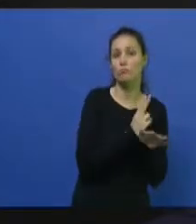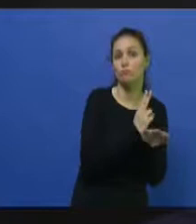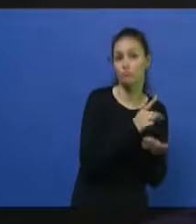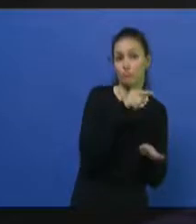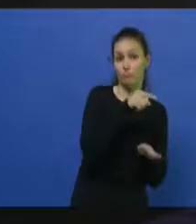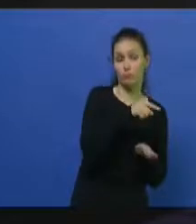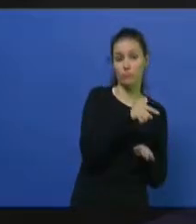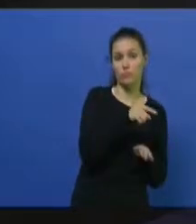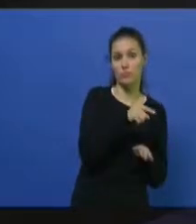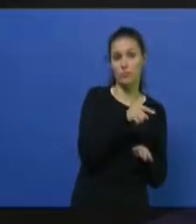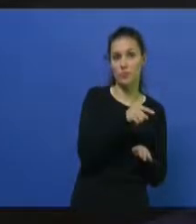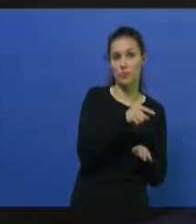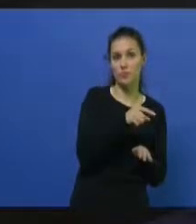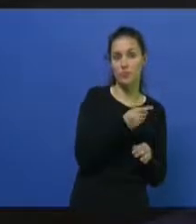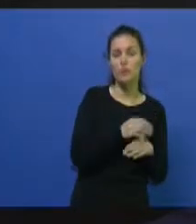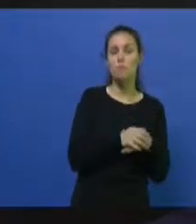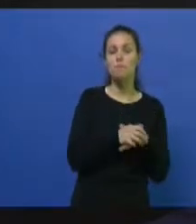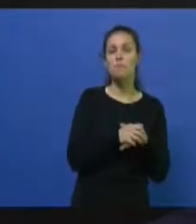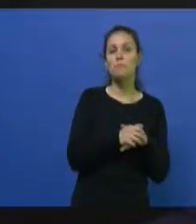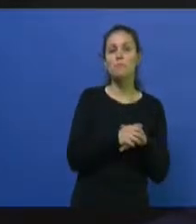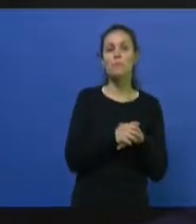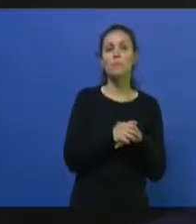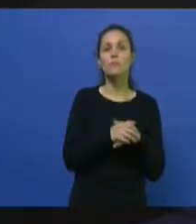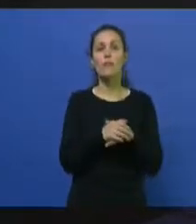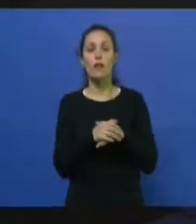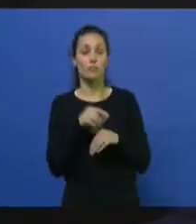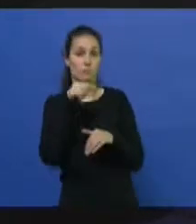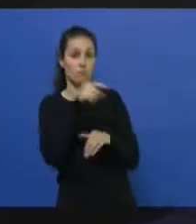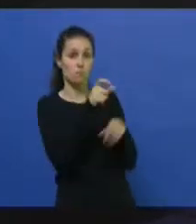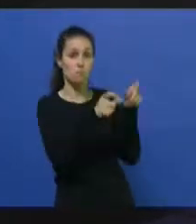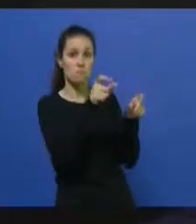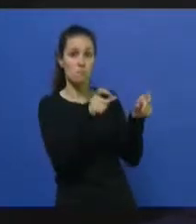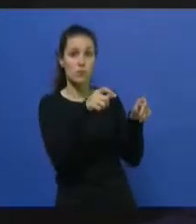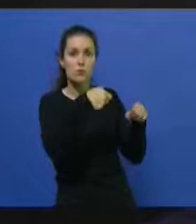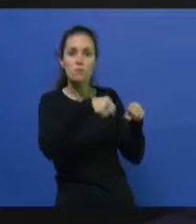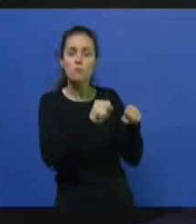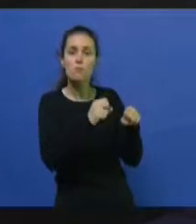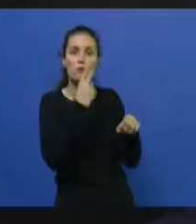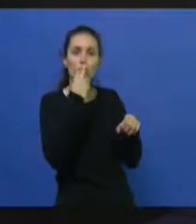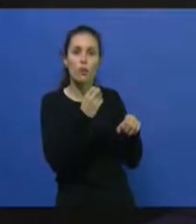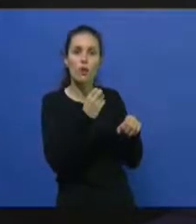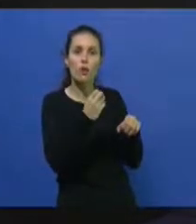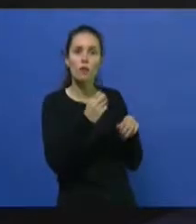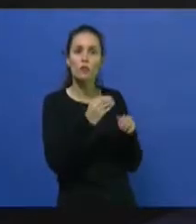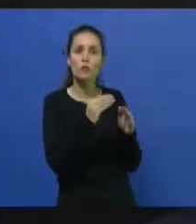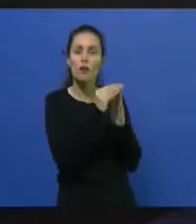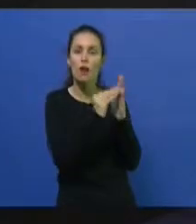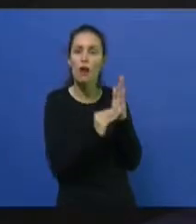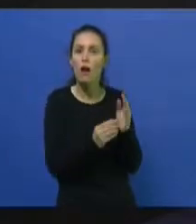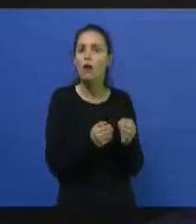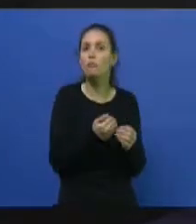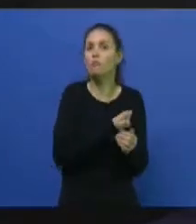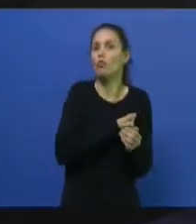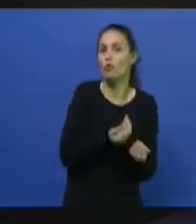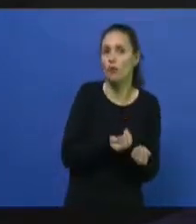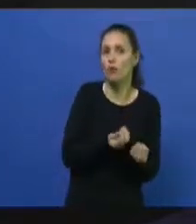evitar cualquier tipo de suspicacia. Porque si no, el ciudadano de Villanueva que tiene la moto eléctrica, ¿dónde la registra cuando cruza para Villa María? No, no. ¿En Villanueva o en Villa María? En